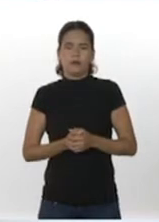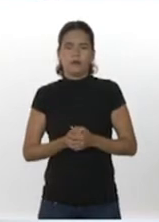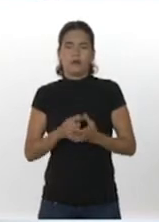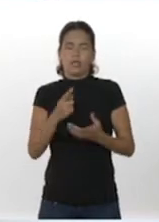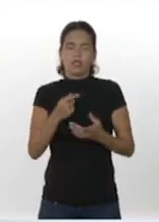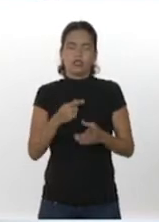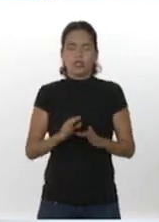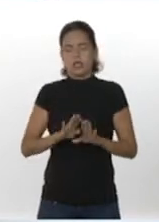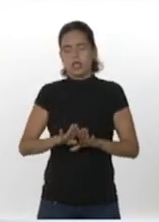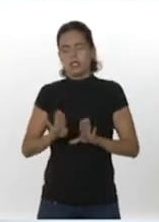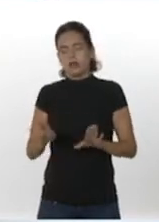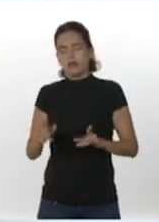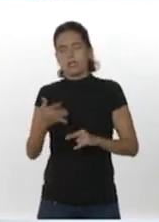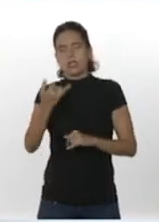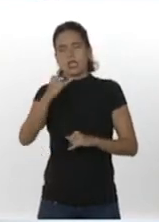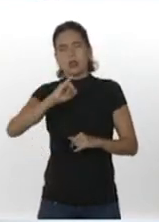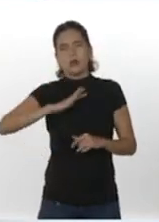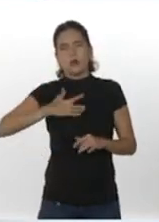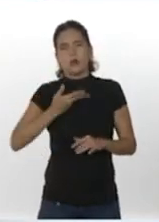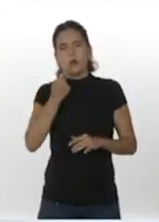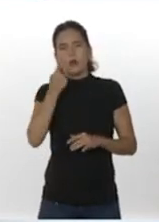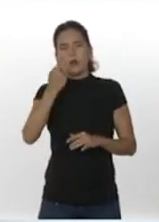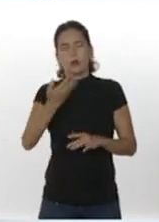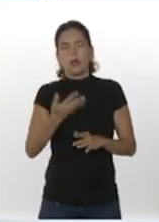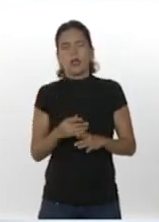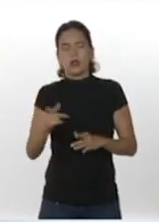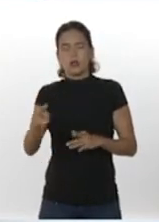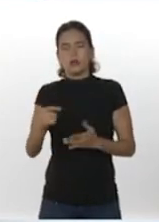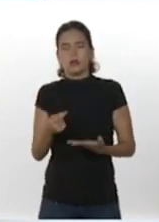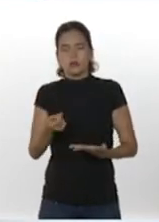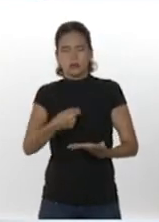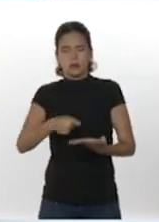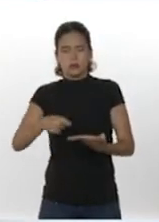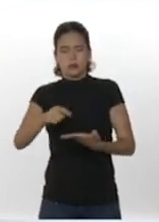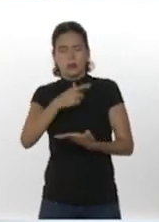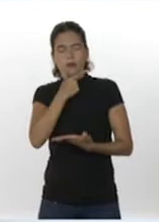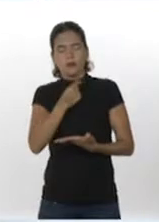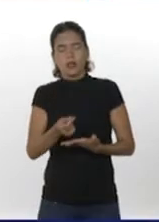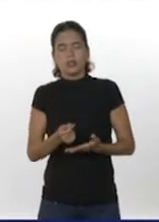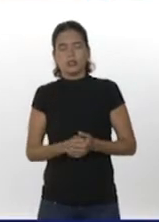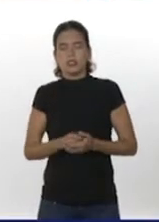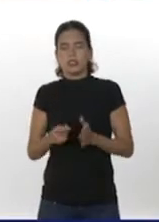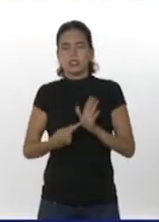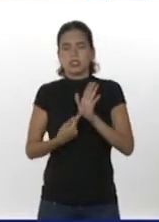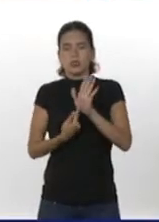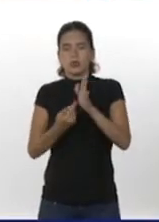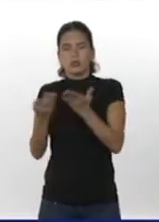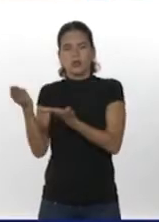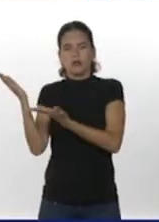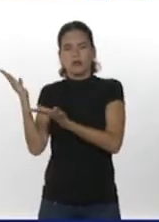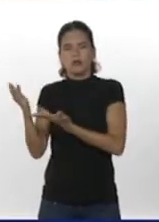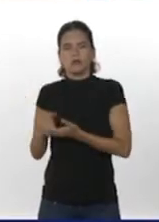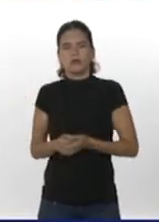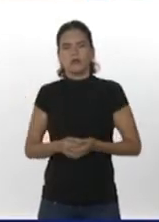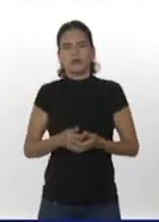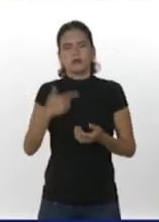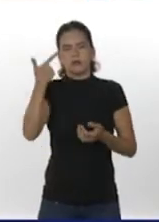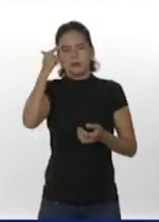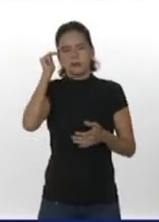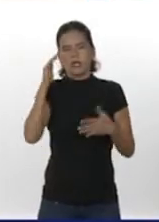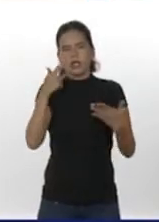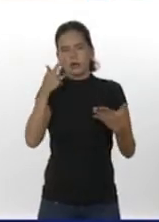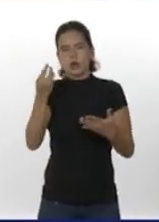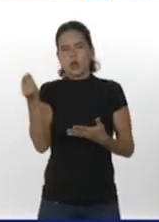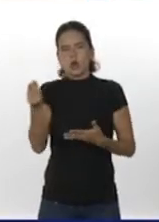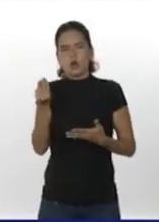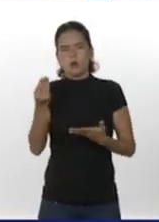es la diferencia. Allí podemos ver un mapa sencillo que se les muestra para que vean cómo